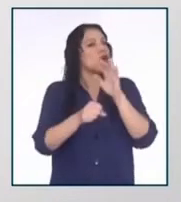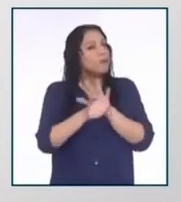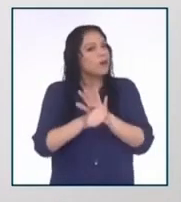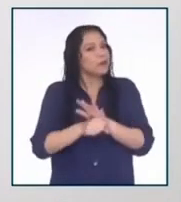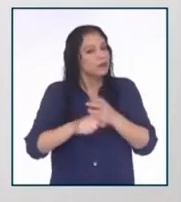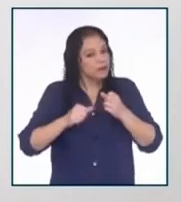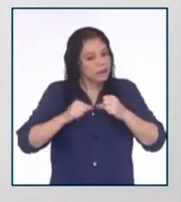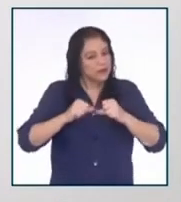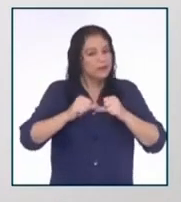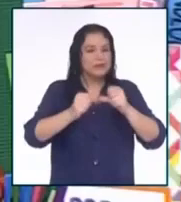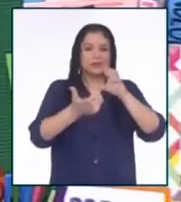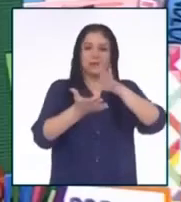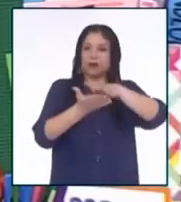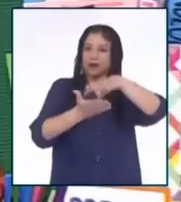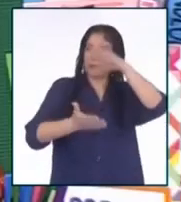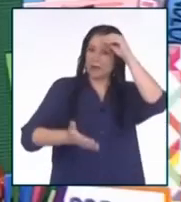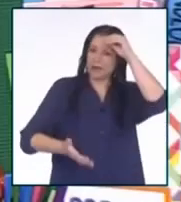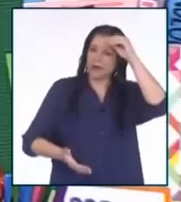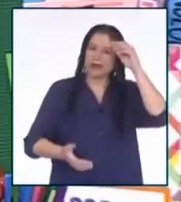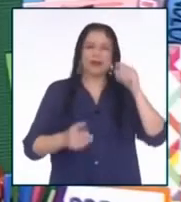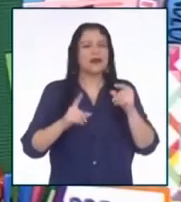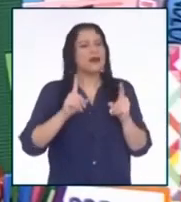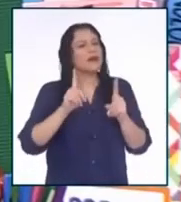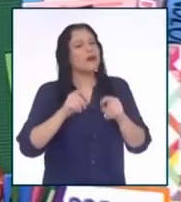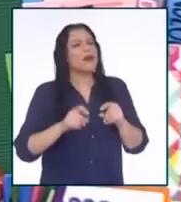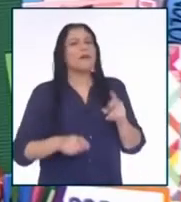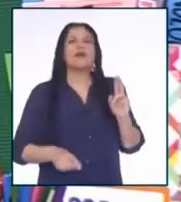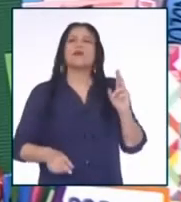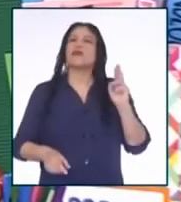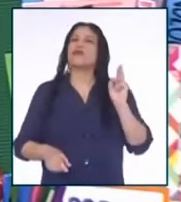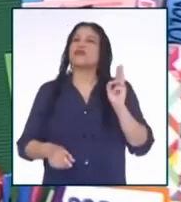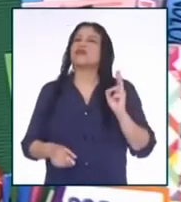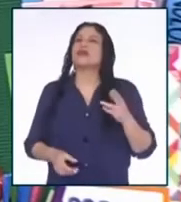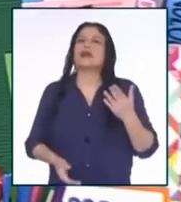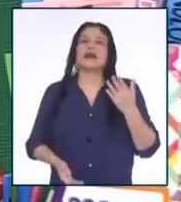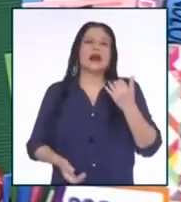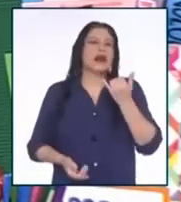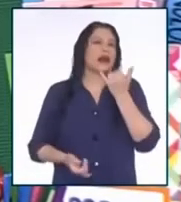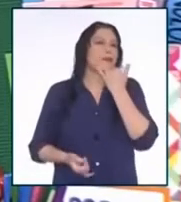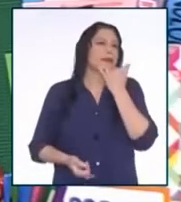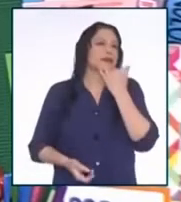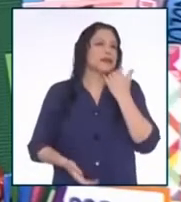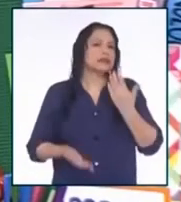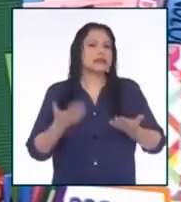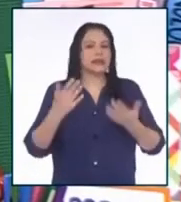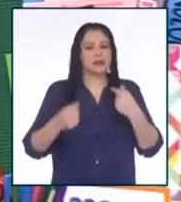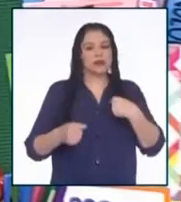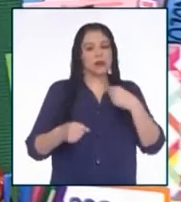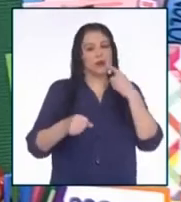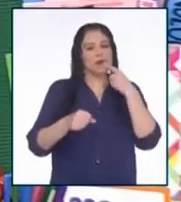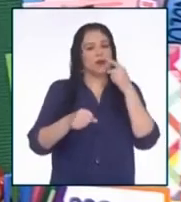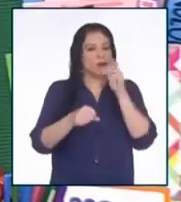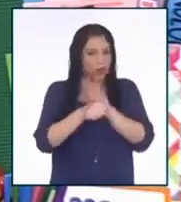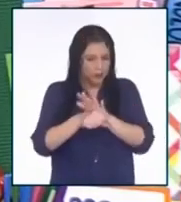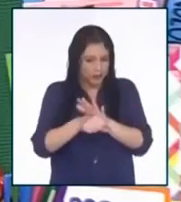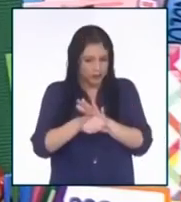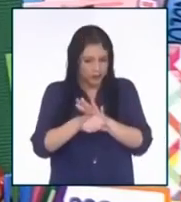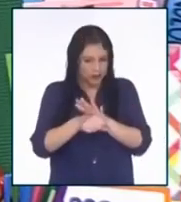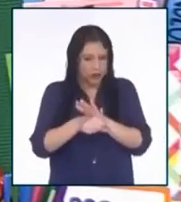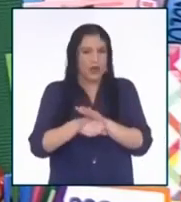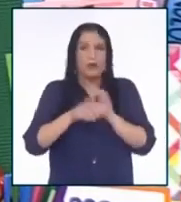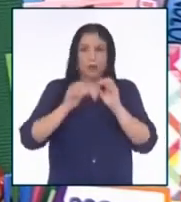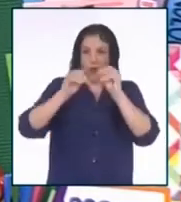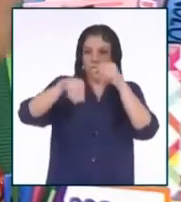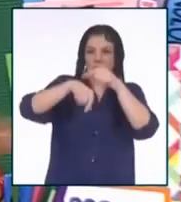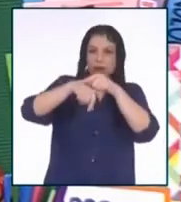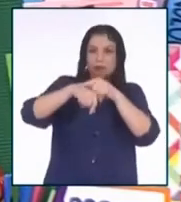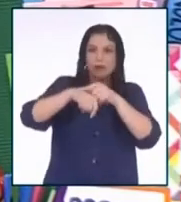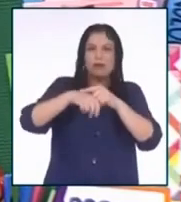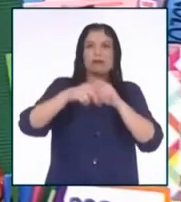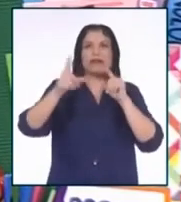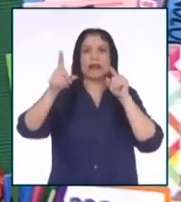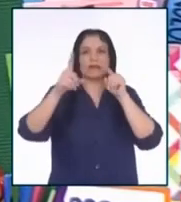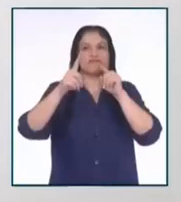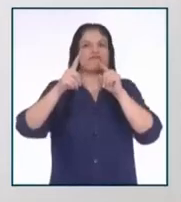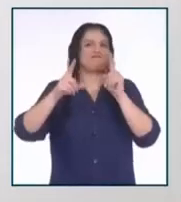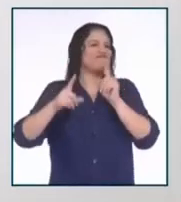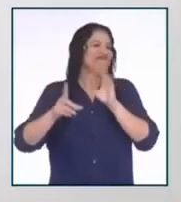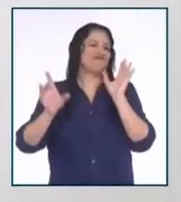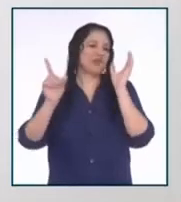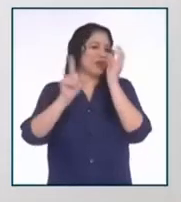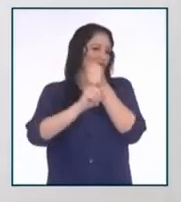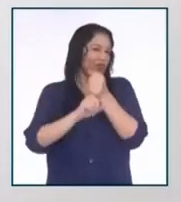para seguir aprendiendo. Pero profesora, ¿qué sucede si hago un compromiso y me pongo un plazo para cumplirlo, pero finalmente no lo puedo